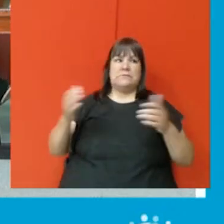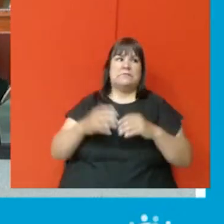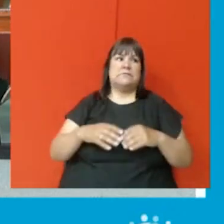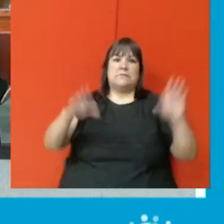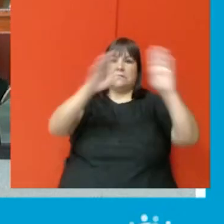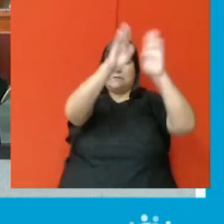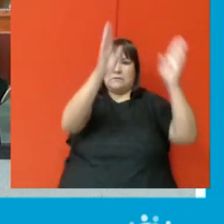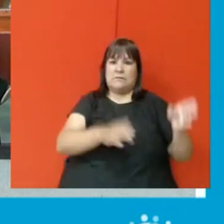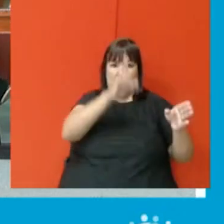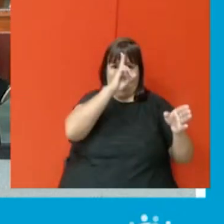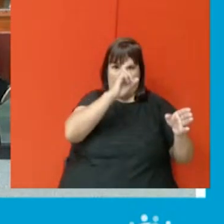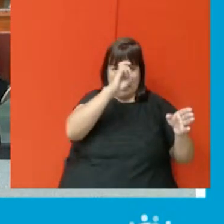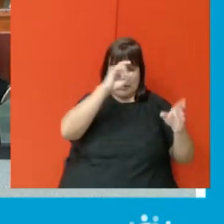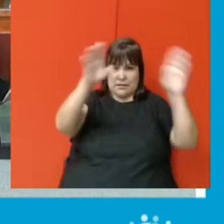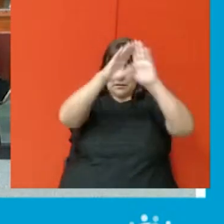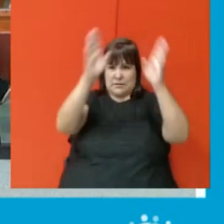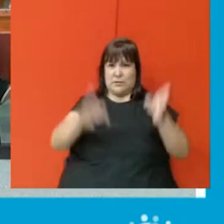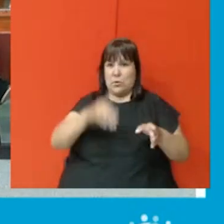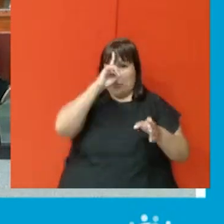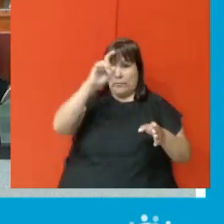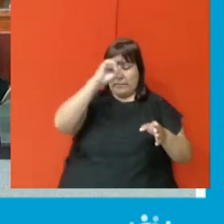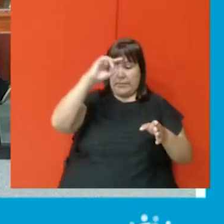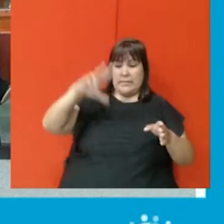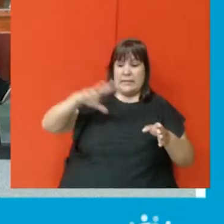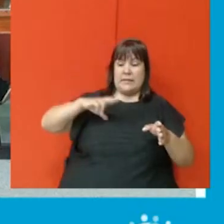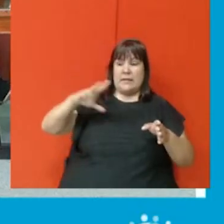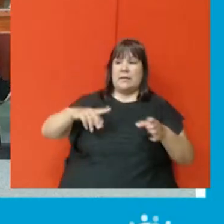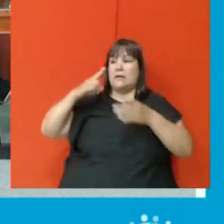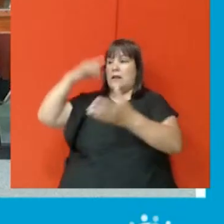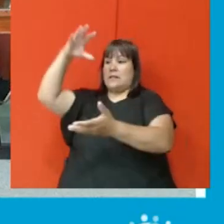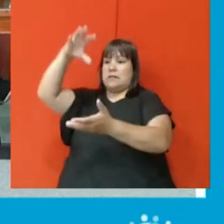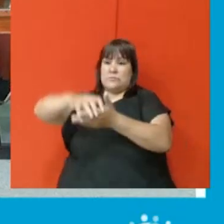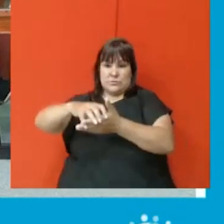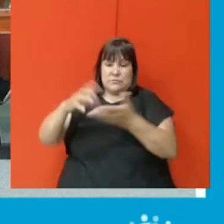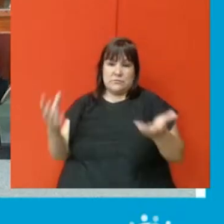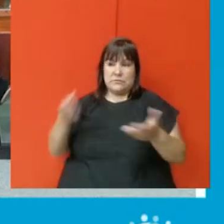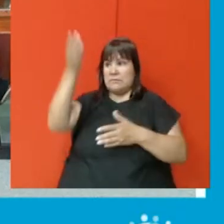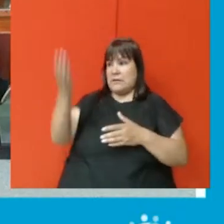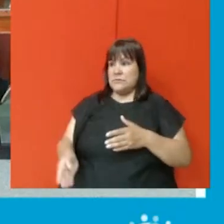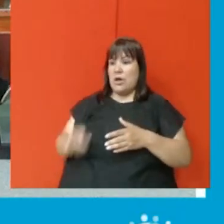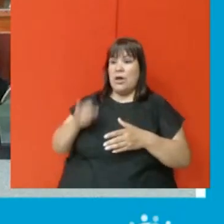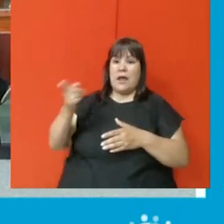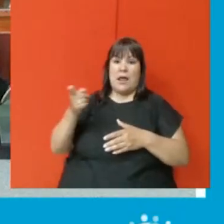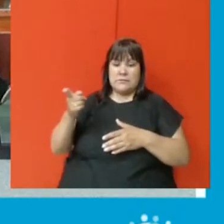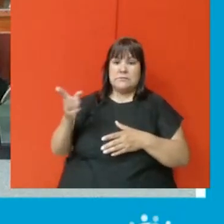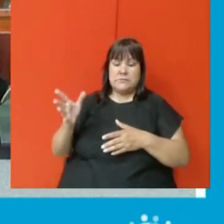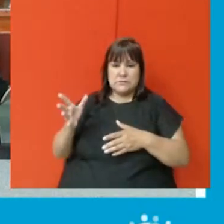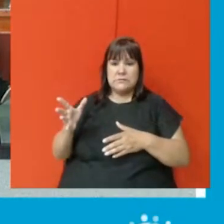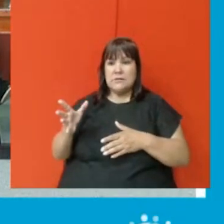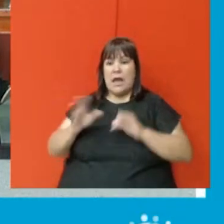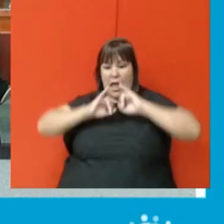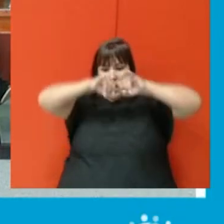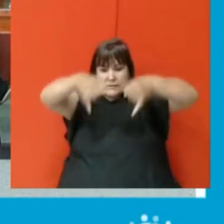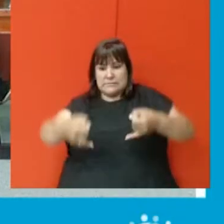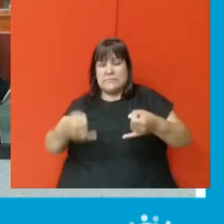hospital, ni en un sanatorio, ni en una institución. La persona tiene que estar de acuerdo de acuerdo con su internación y saber por qué se la